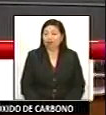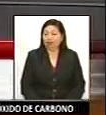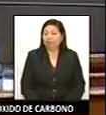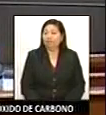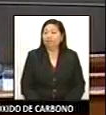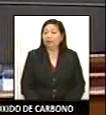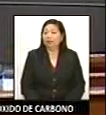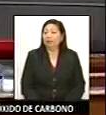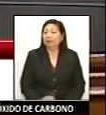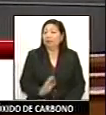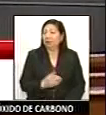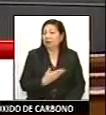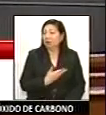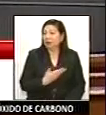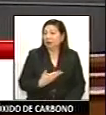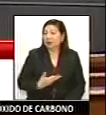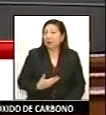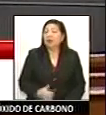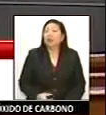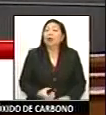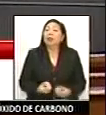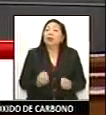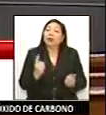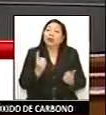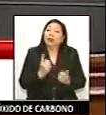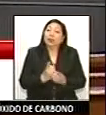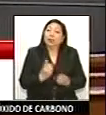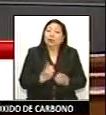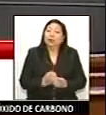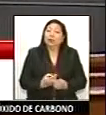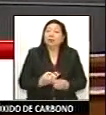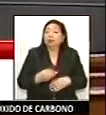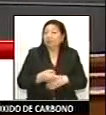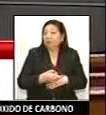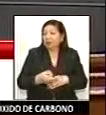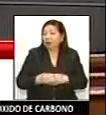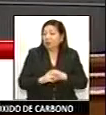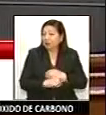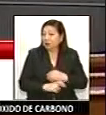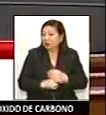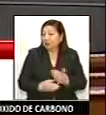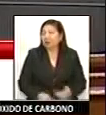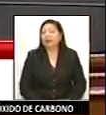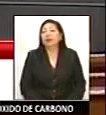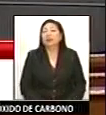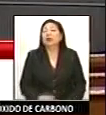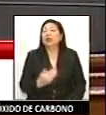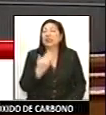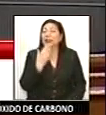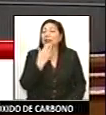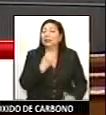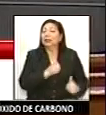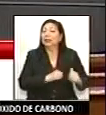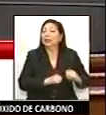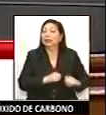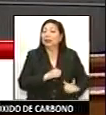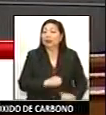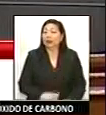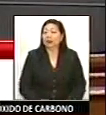señores ministros, por intermedio del presidente, ¿cómo se encuentran los rincones de nuestro país? ¿Y quiénes son los afectados?